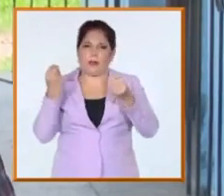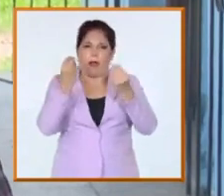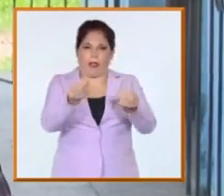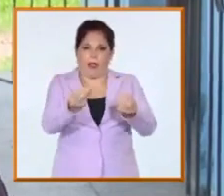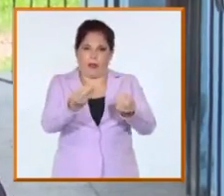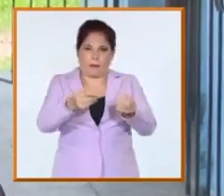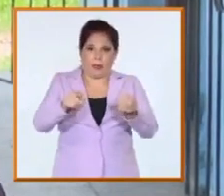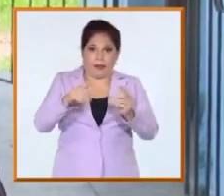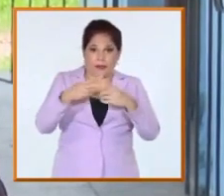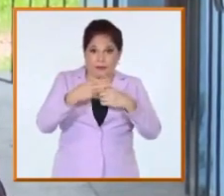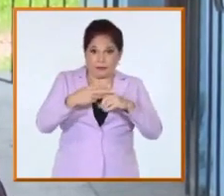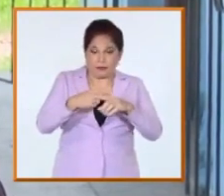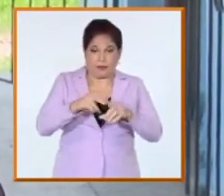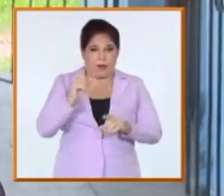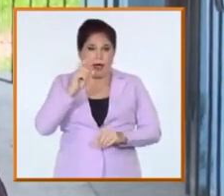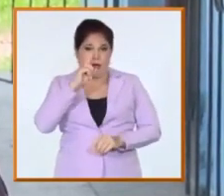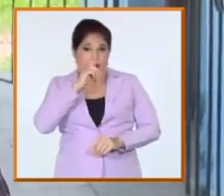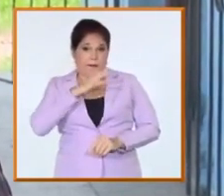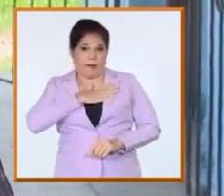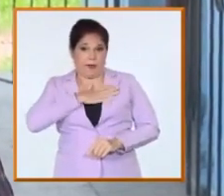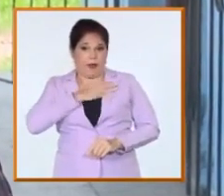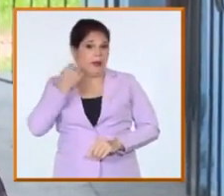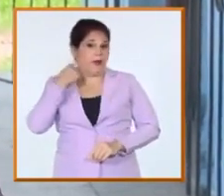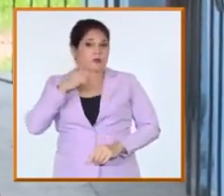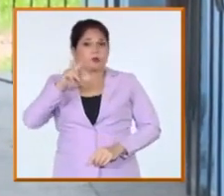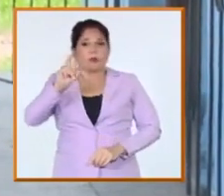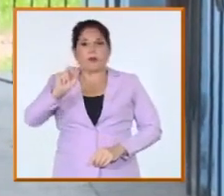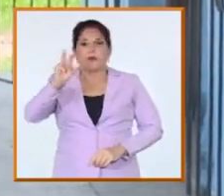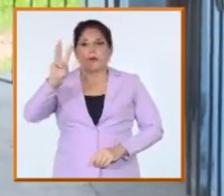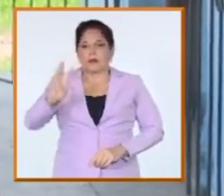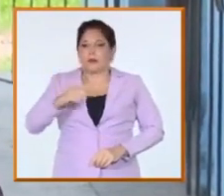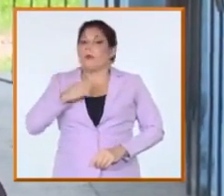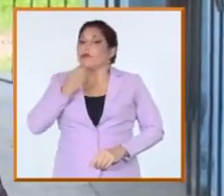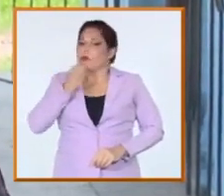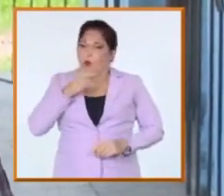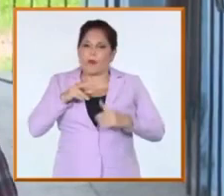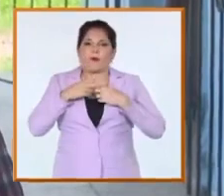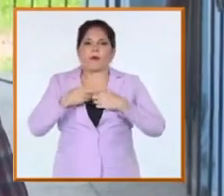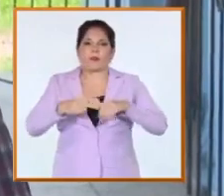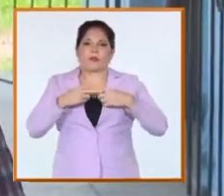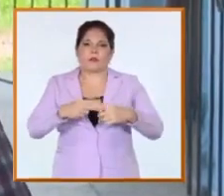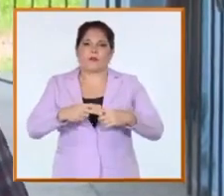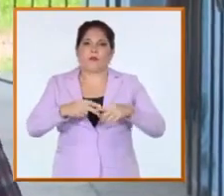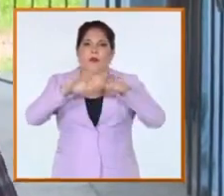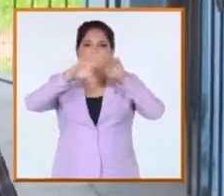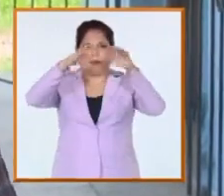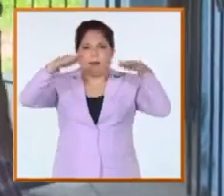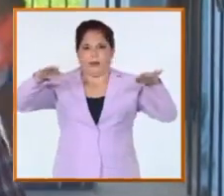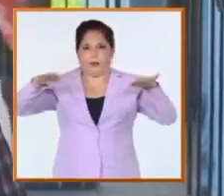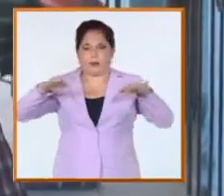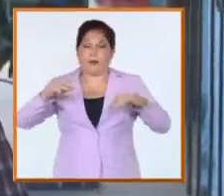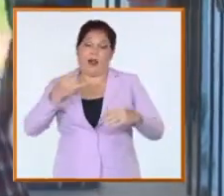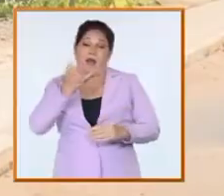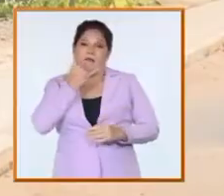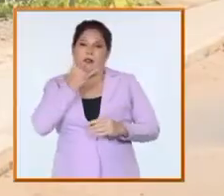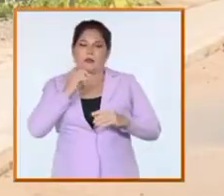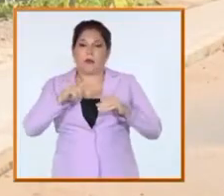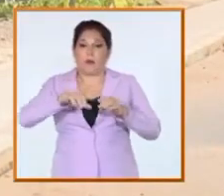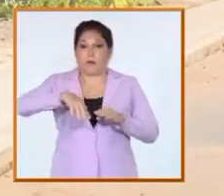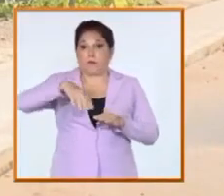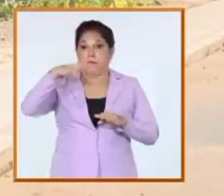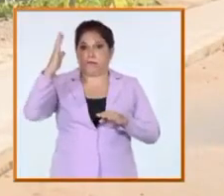cuando cerremos el año 2023 nosotros hagamos resuelto todo el tema de la cubierta de las afectaciones de